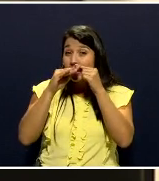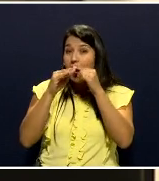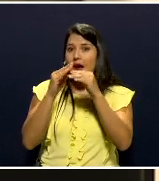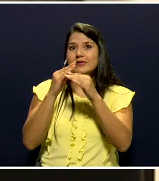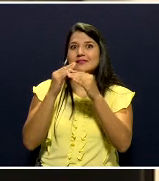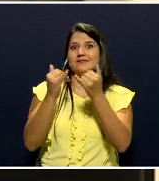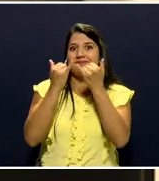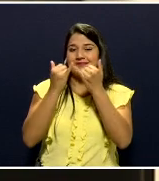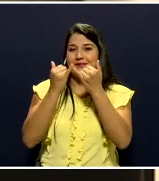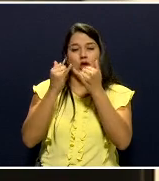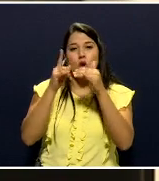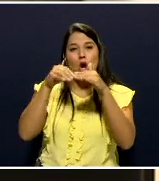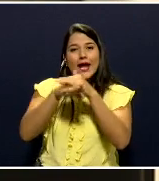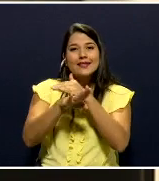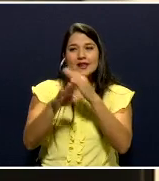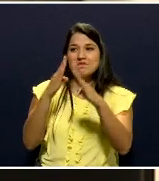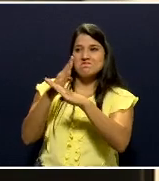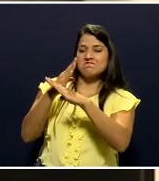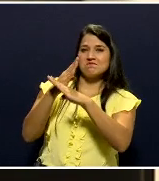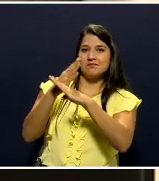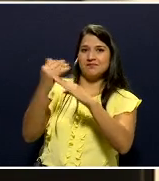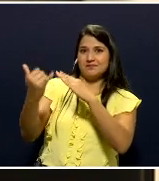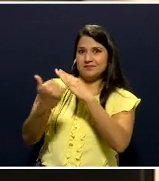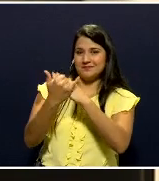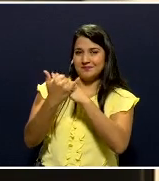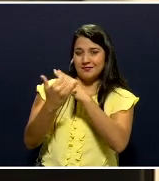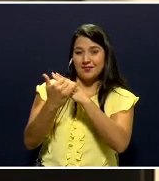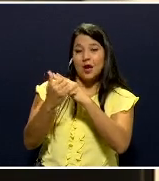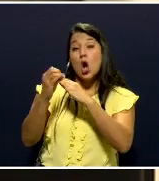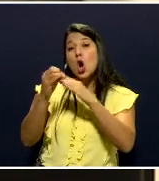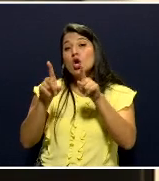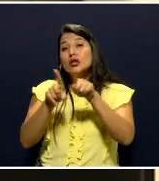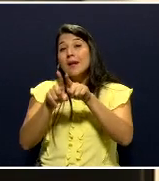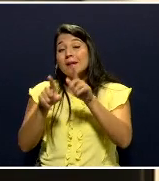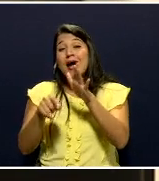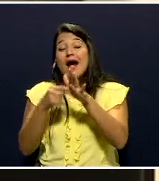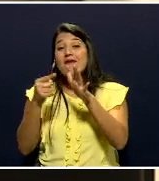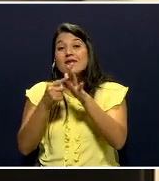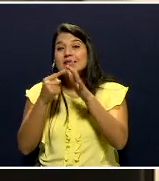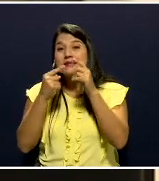en las células que tienen un movimiento especial, o en las secreciones que tenemos